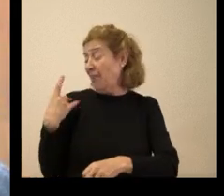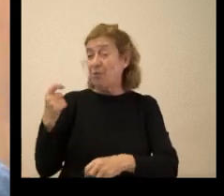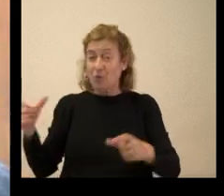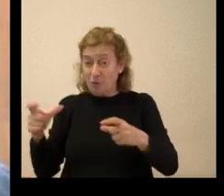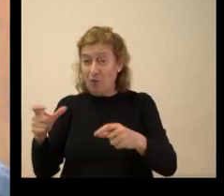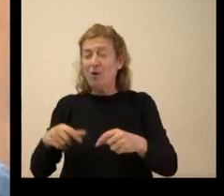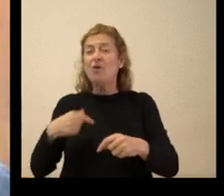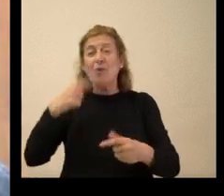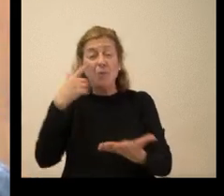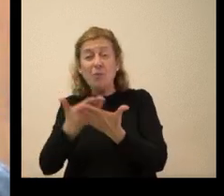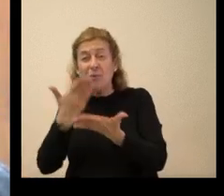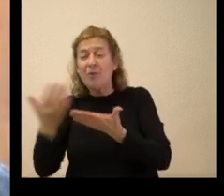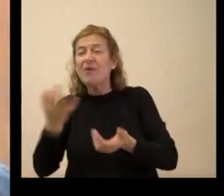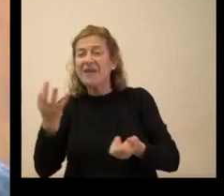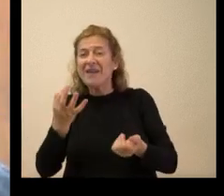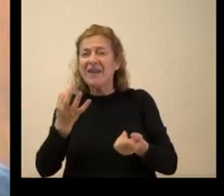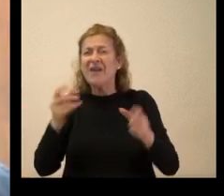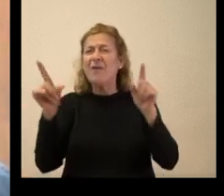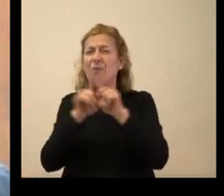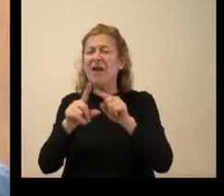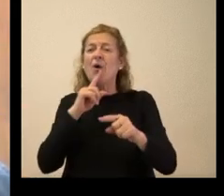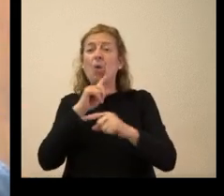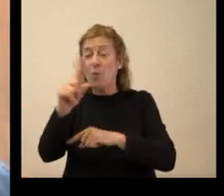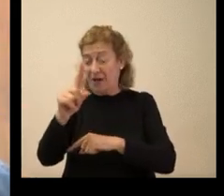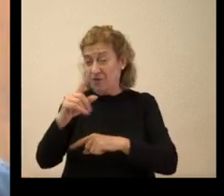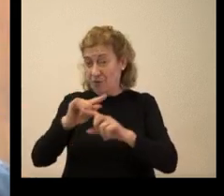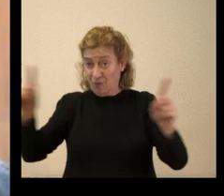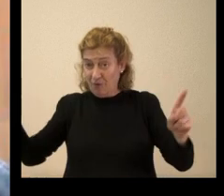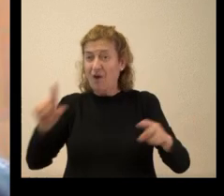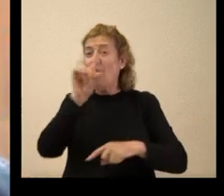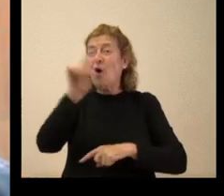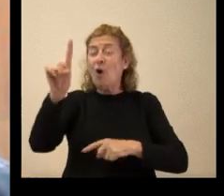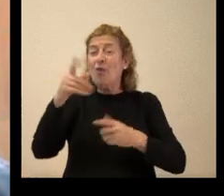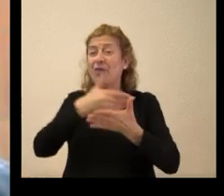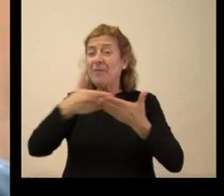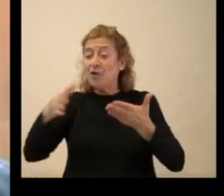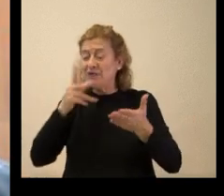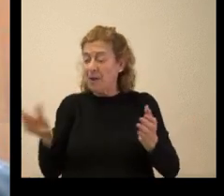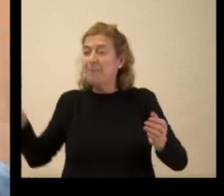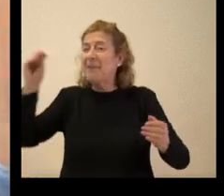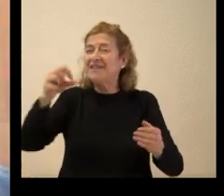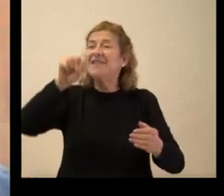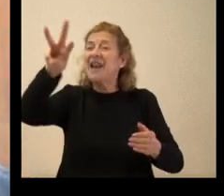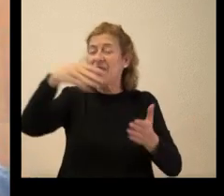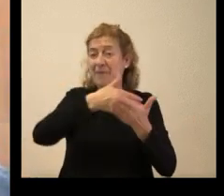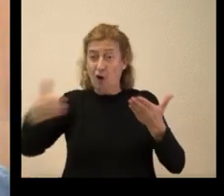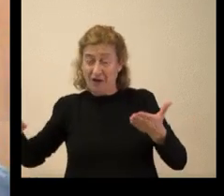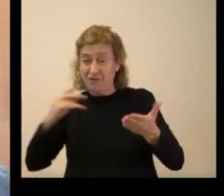compruebo que se pasan de un coste anual de 11 millones a un poquito más de 13 millones anuales